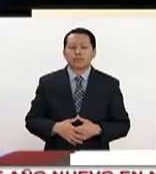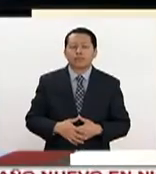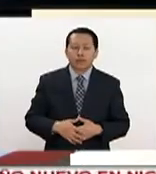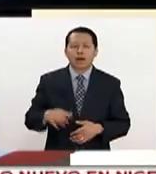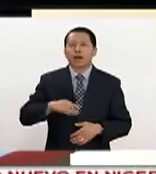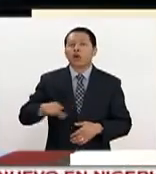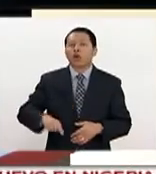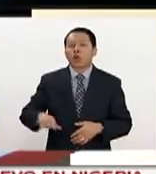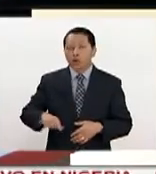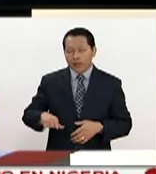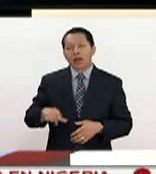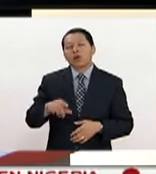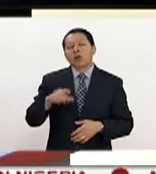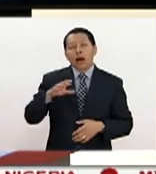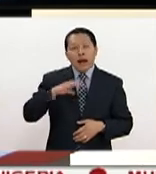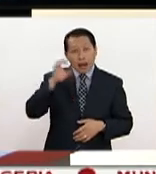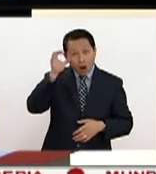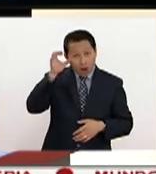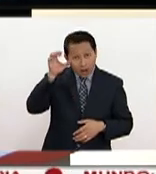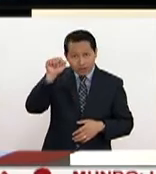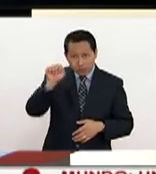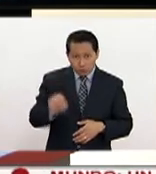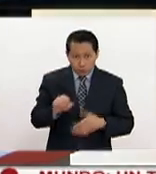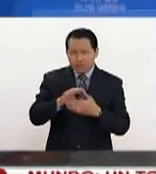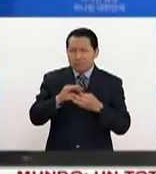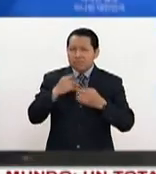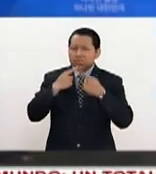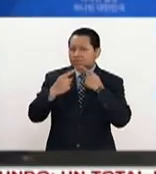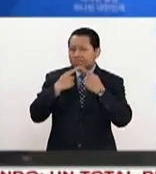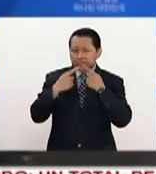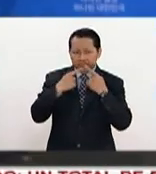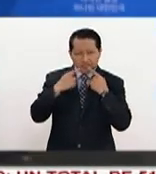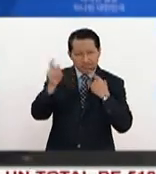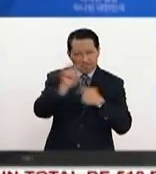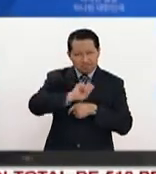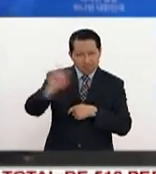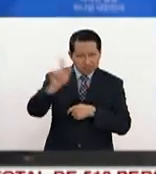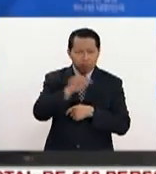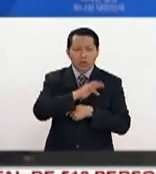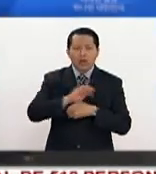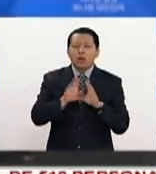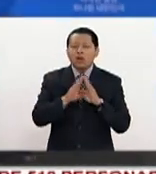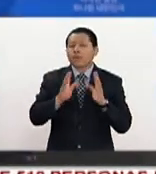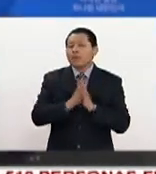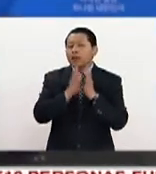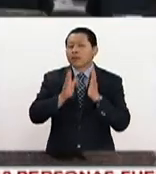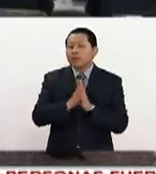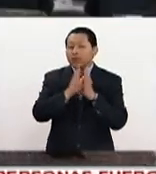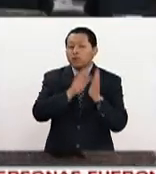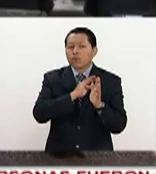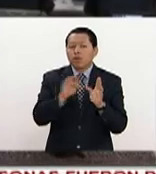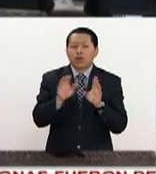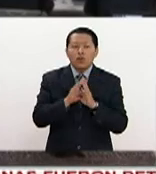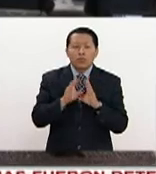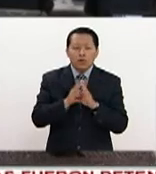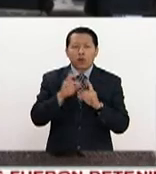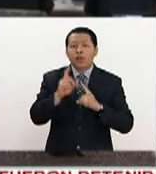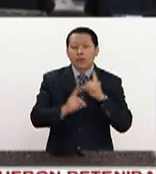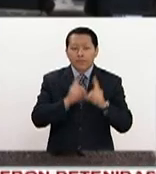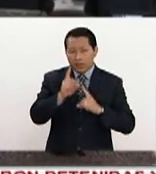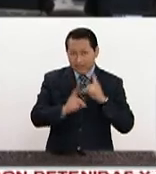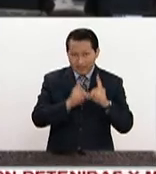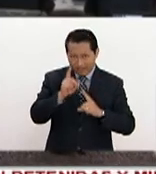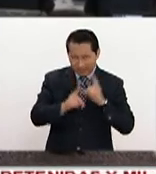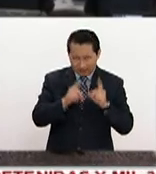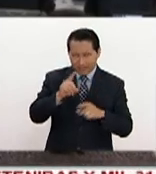El gobierno surcoreano propuso un diálogo de alto nivel para hablar sobre la posible participación de deportistas de